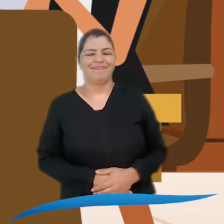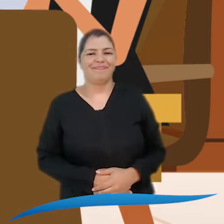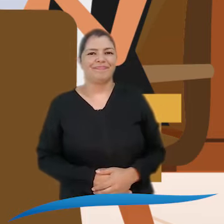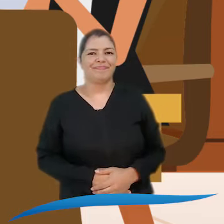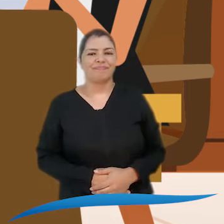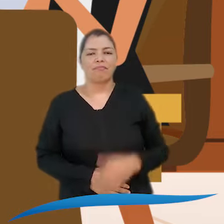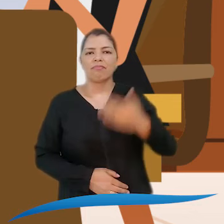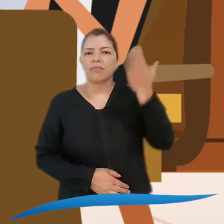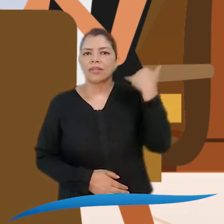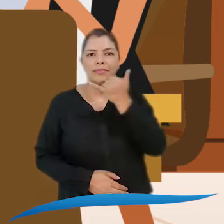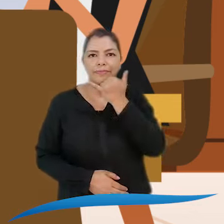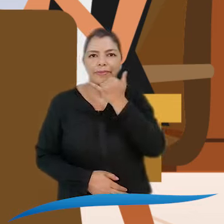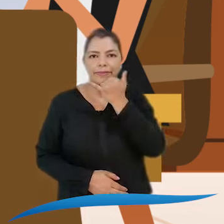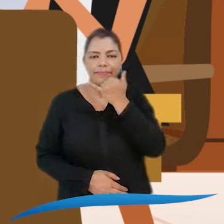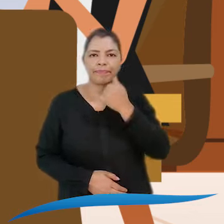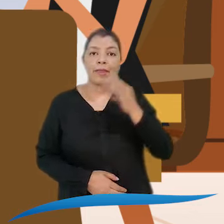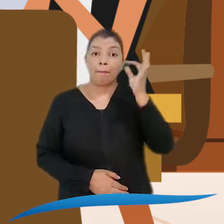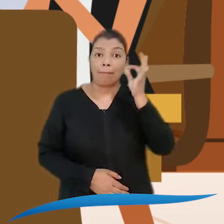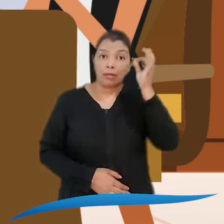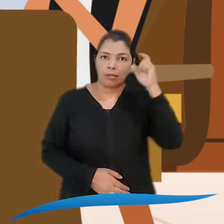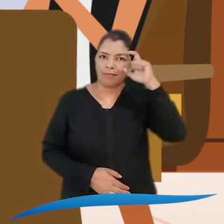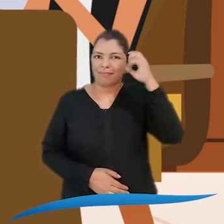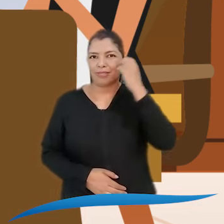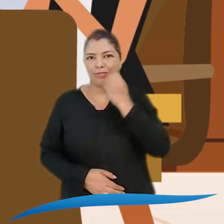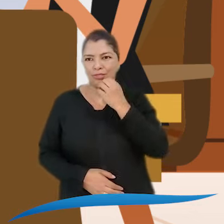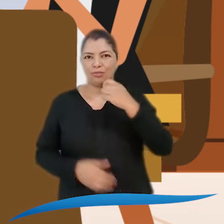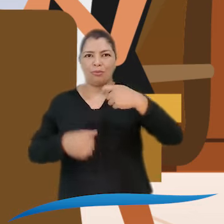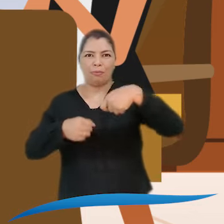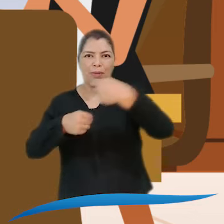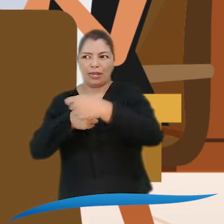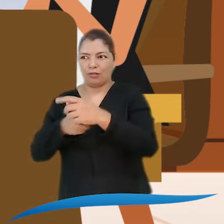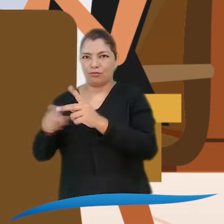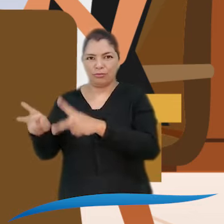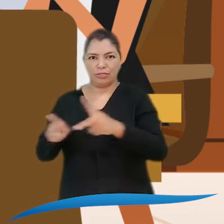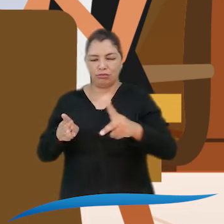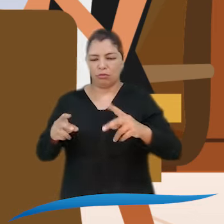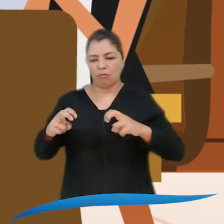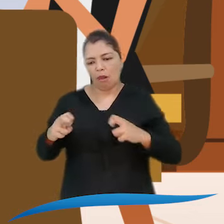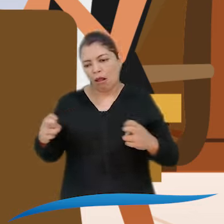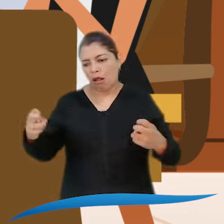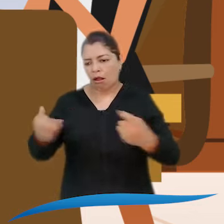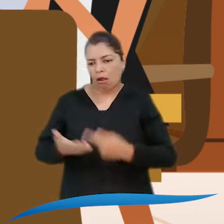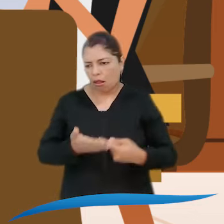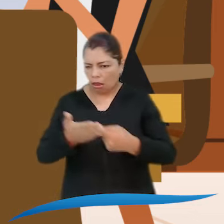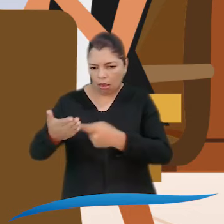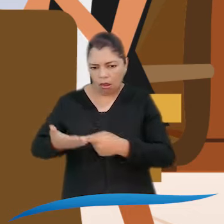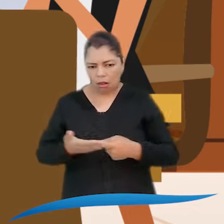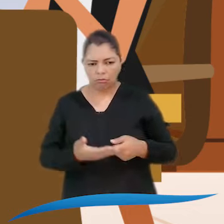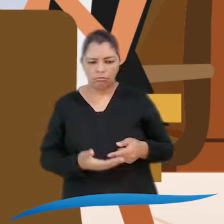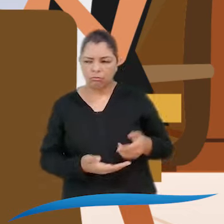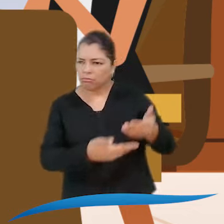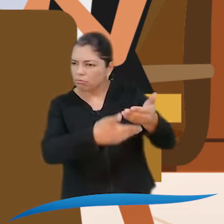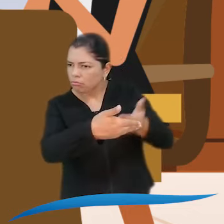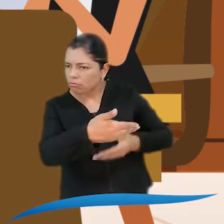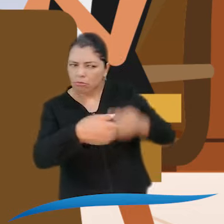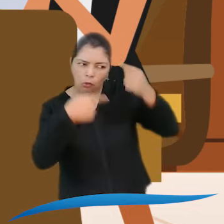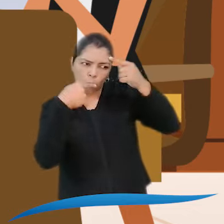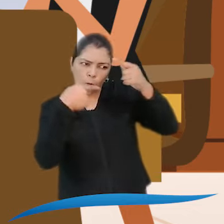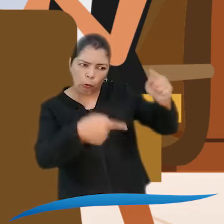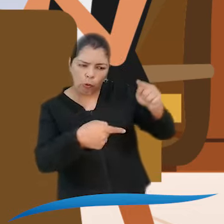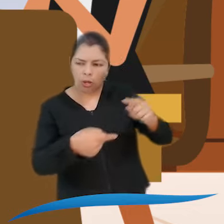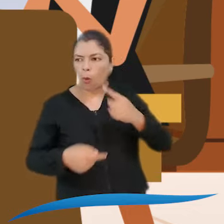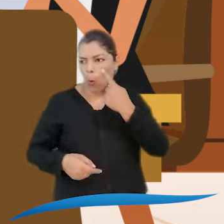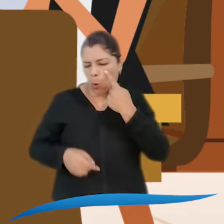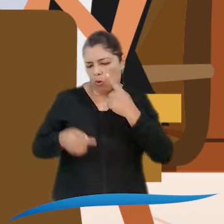el capítulo anterior, Peregrina, Mauricio y nuestros amigos del municipio de Los Bananos terminaron de estudiar y discutir las